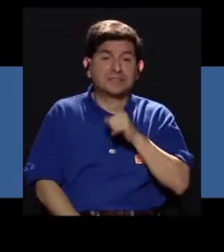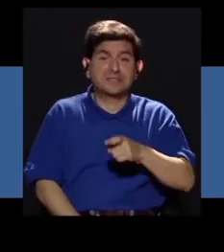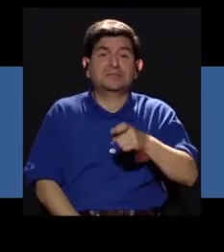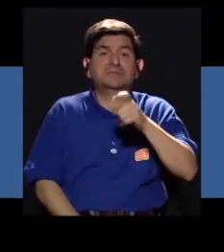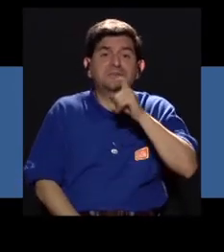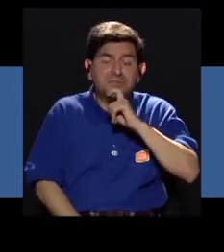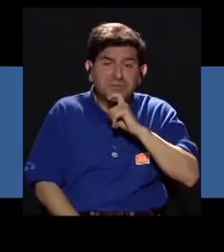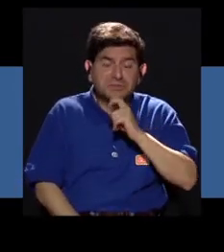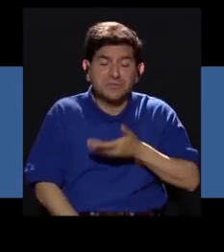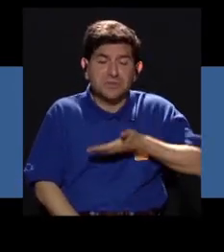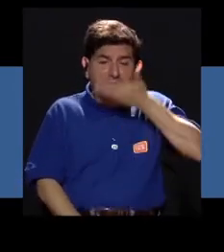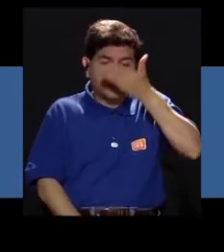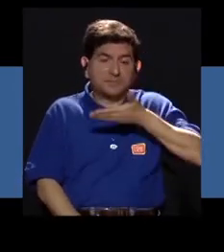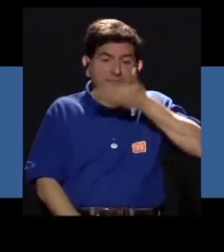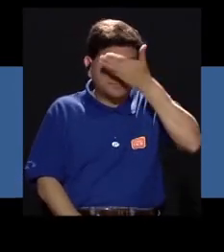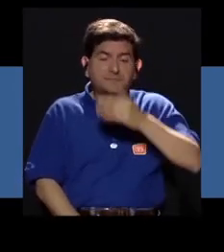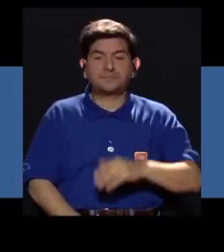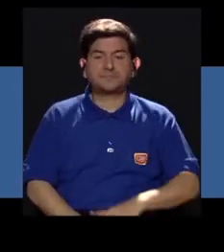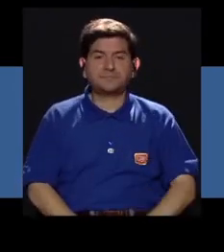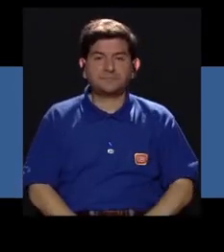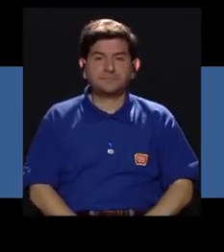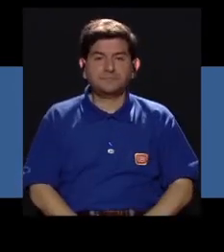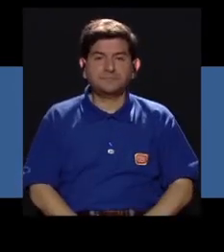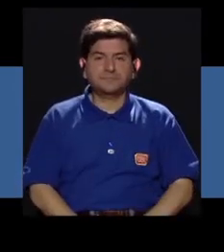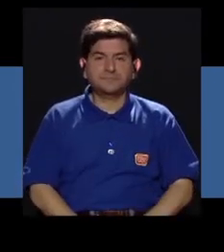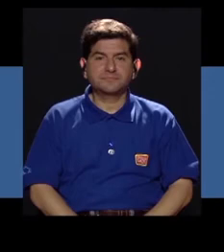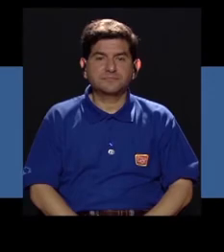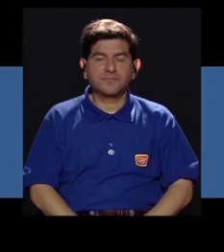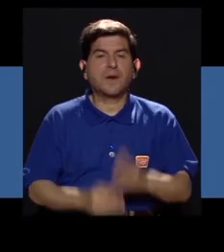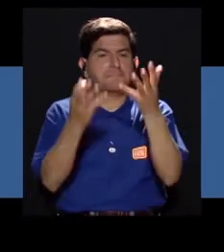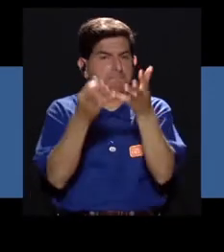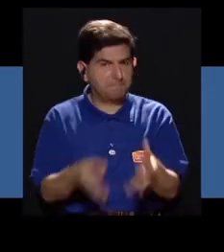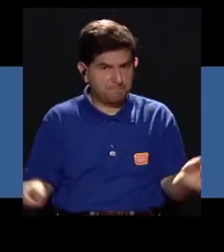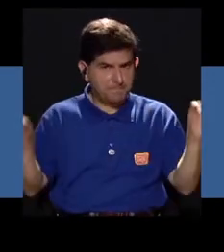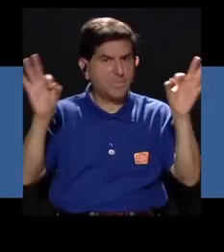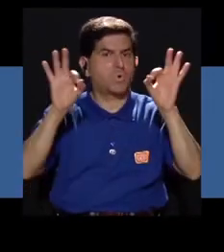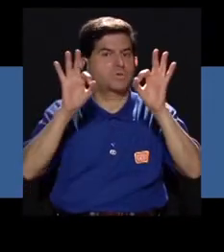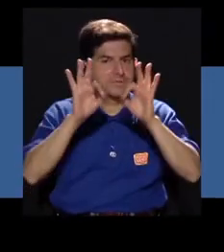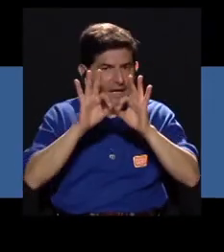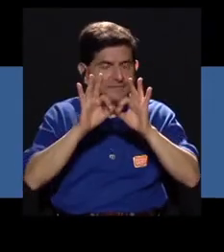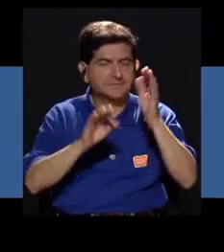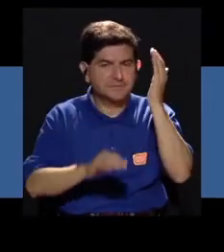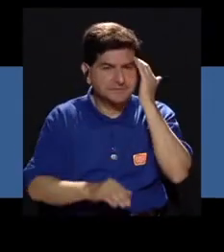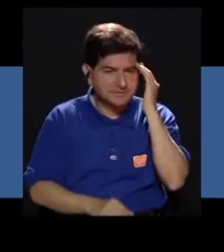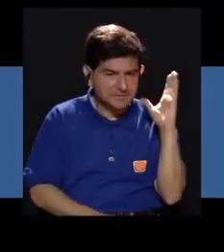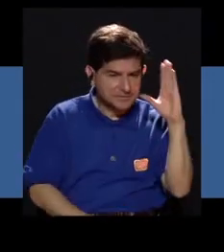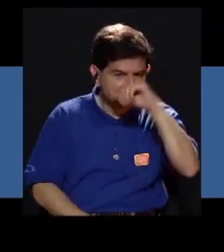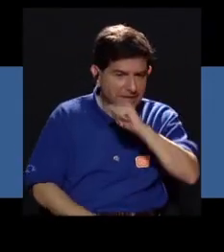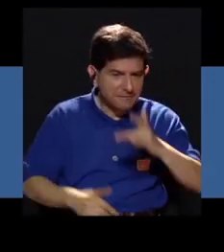podría dificultar la respiración. Entonces, lo más importante